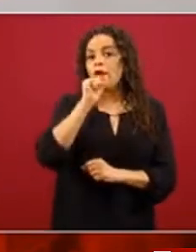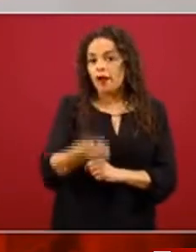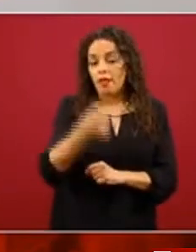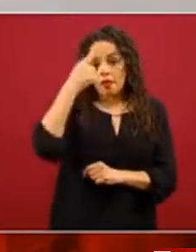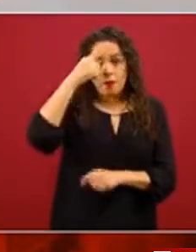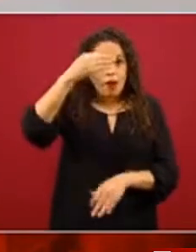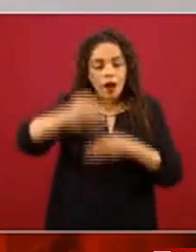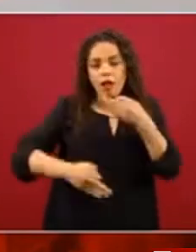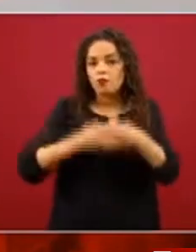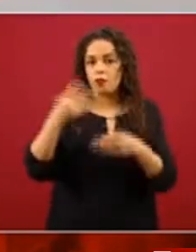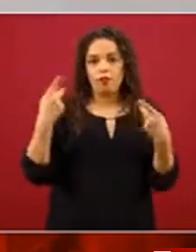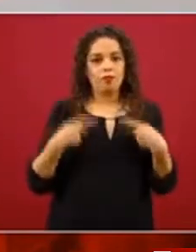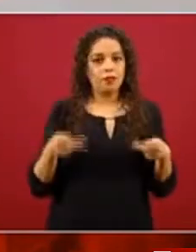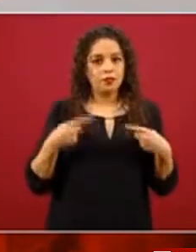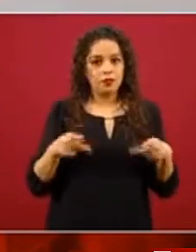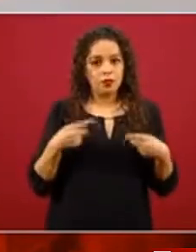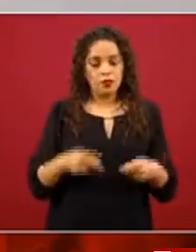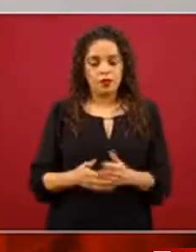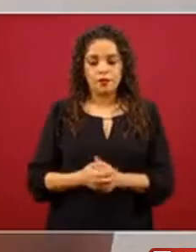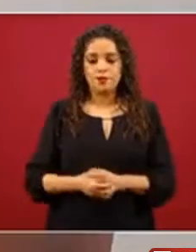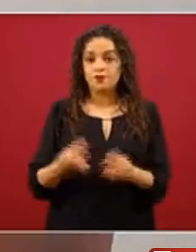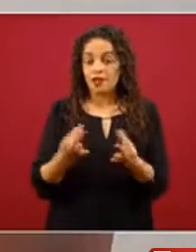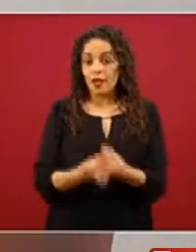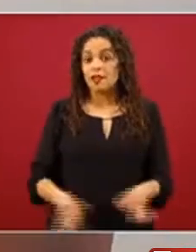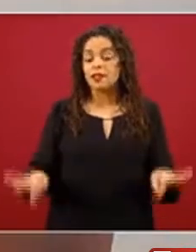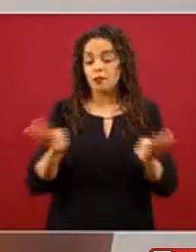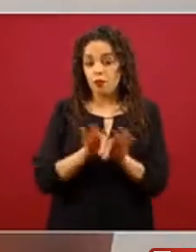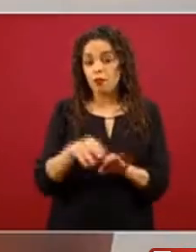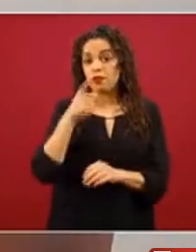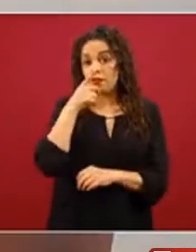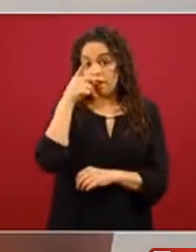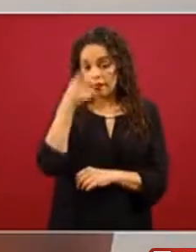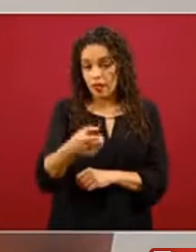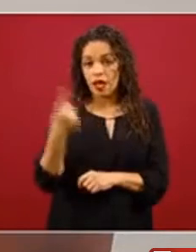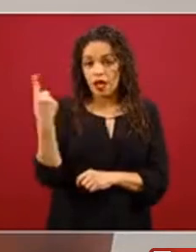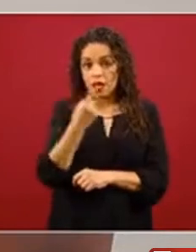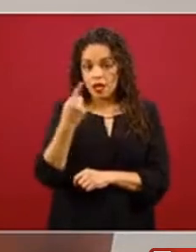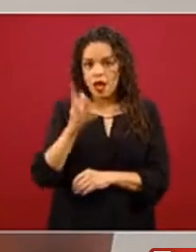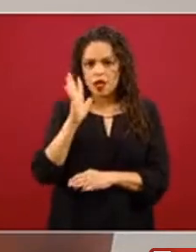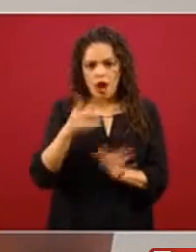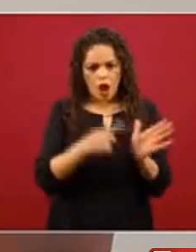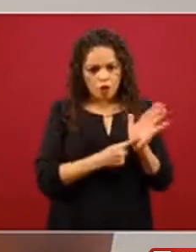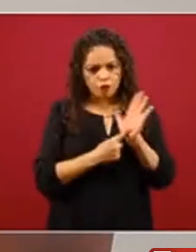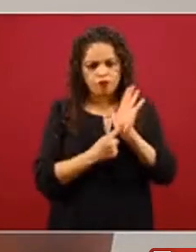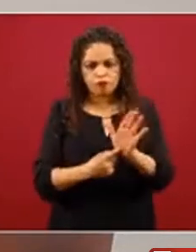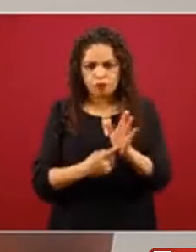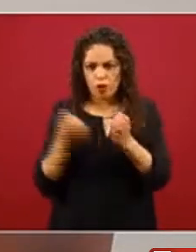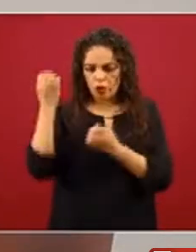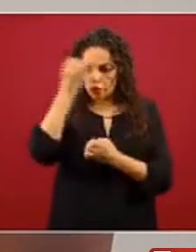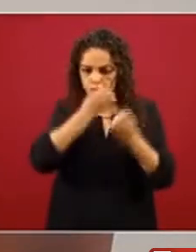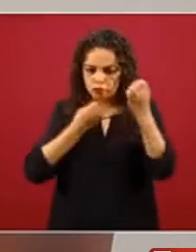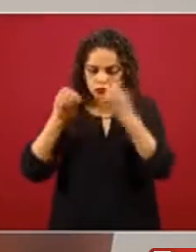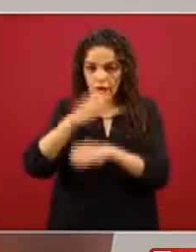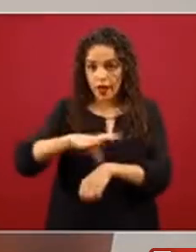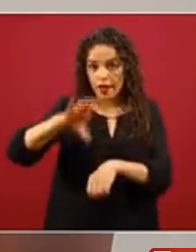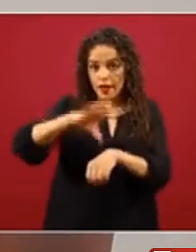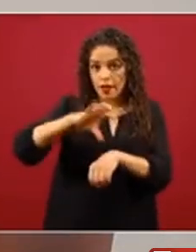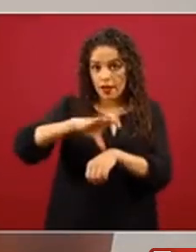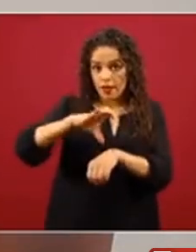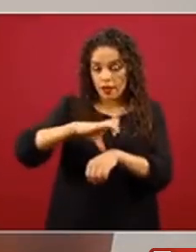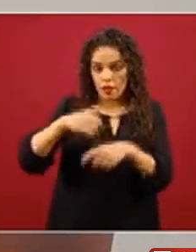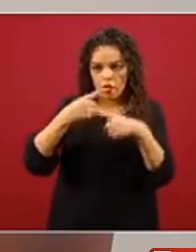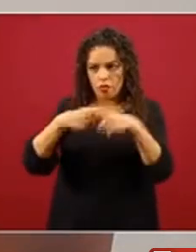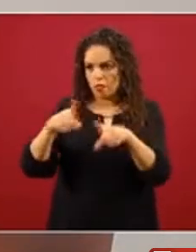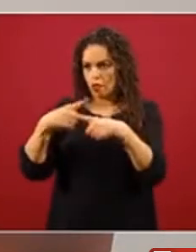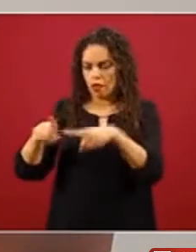Es importante señalar que existe evidencia de estudios clínicos aleatorizados en donde